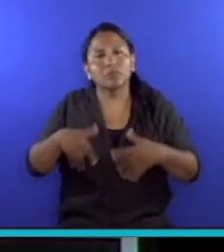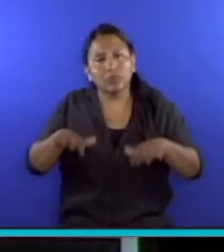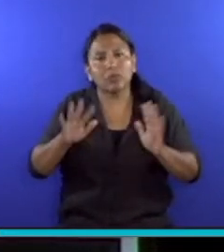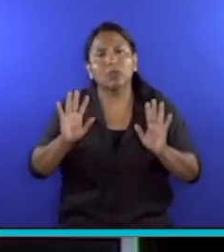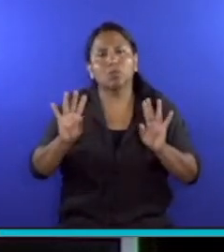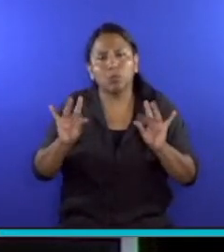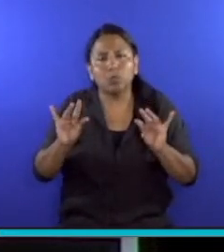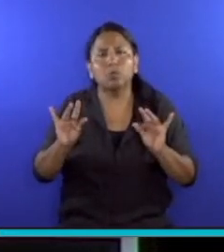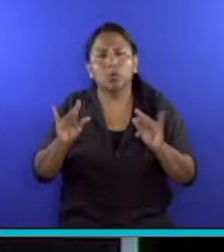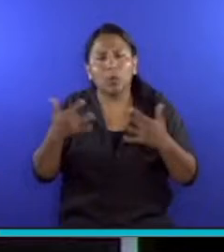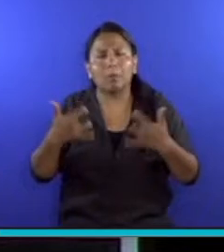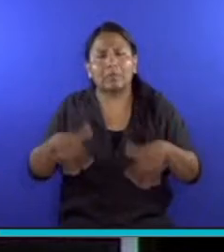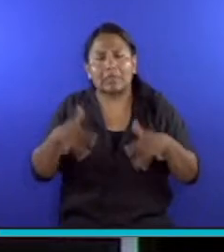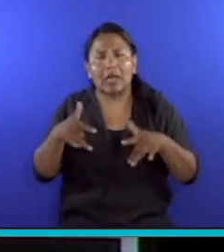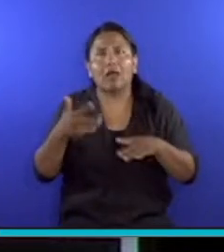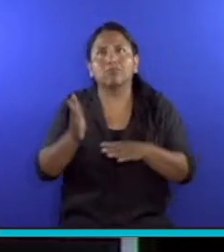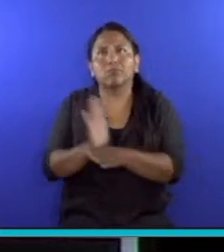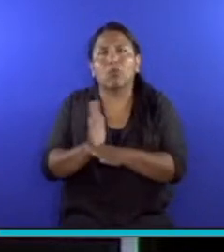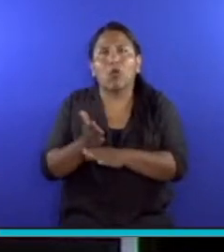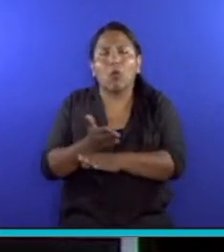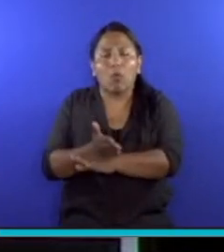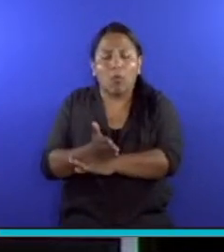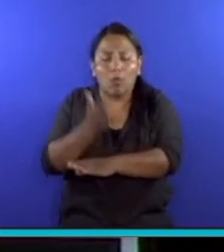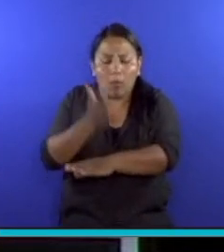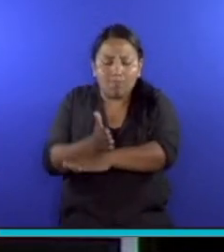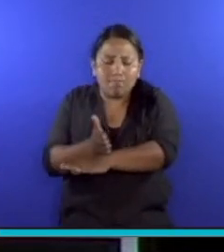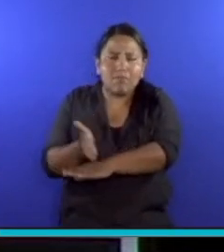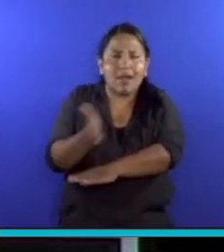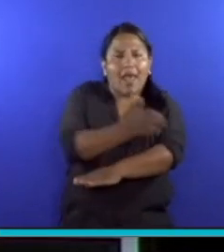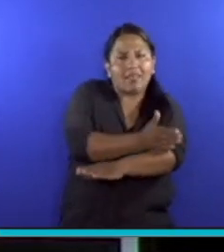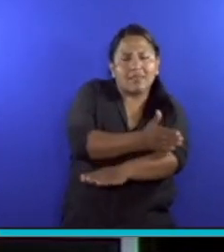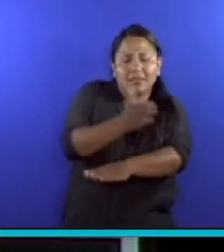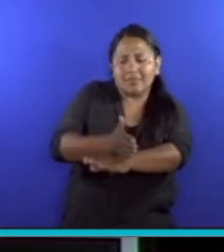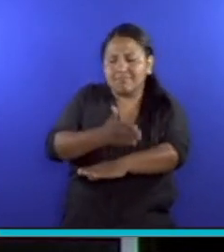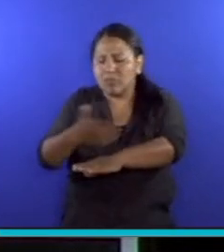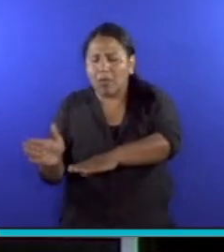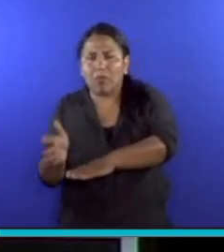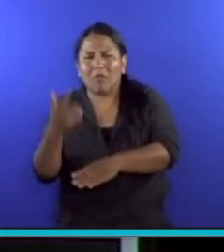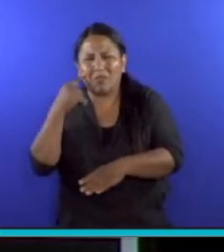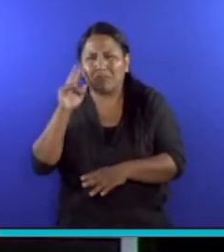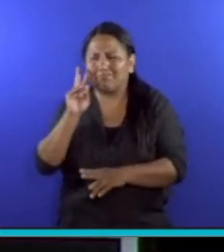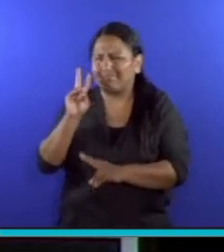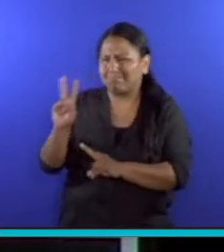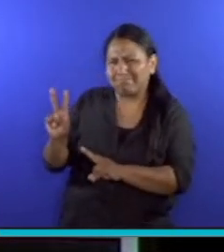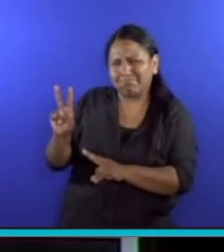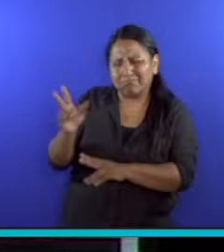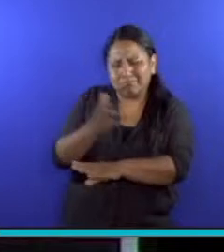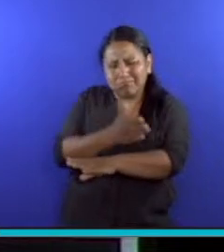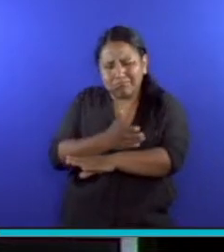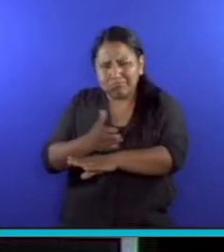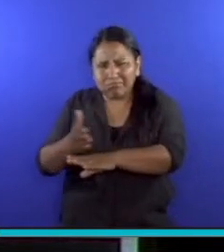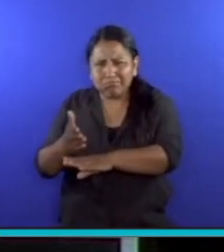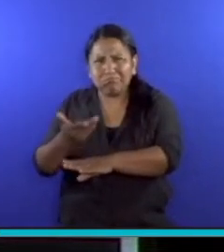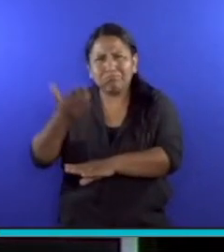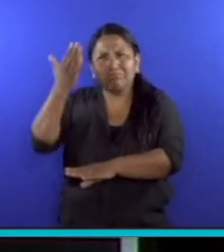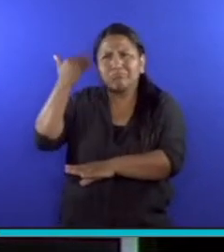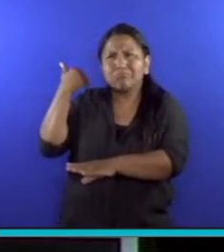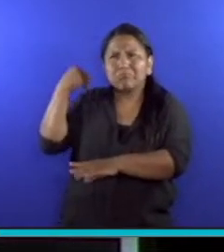marcar un antes y un después cuando veo muchos hilos de continuidad entre lo que pasó y lo que está pasando.